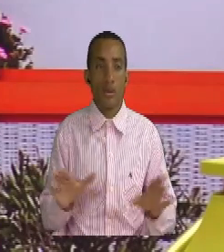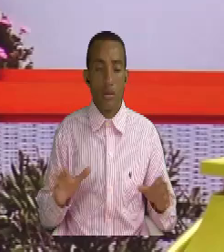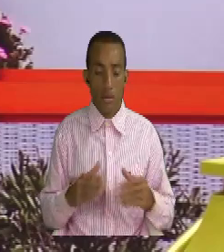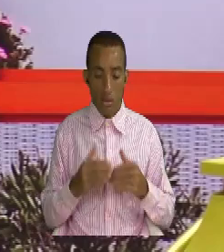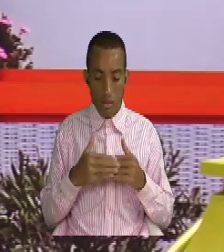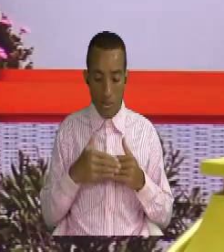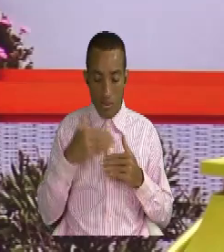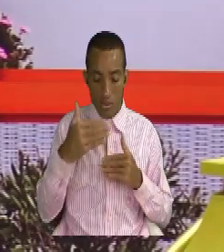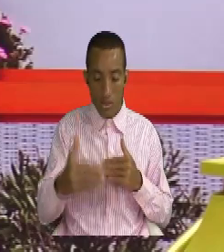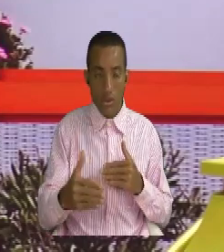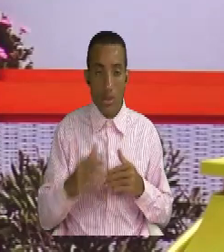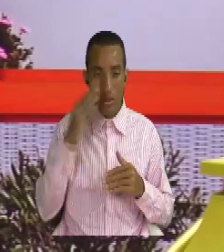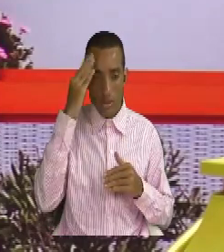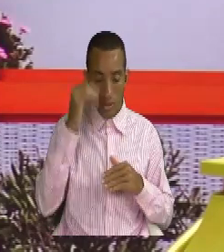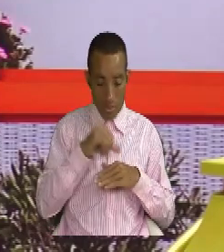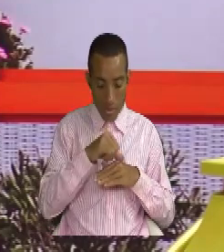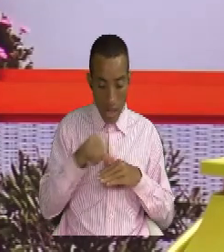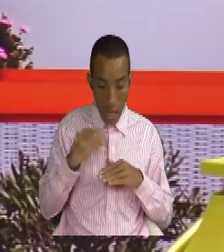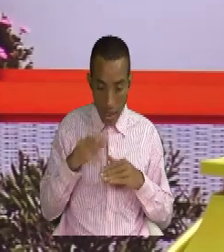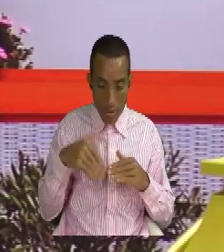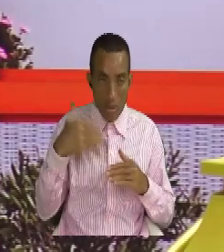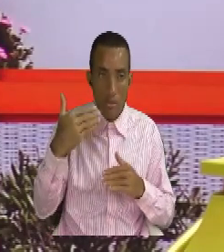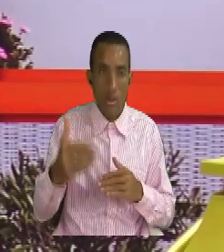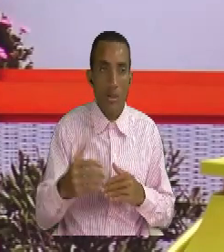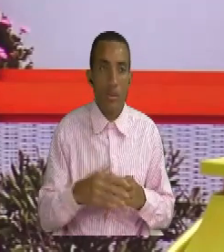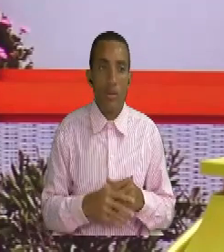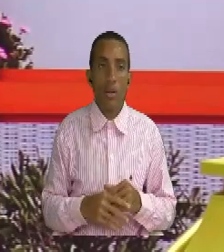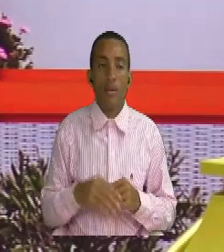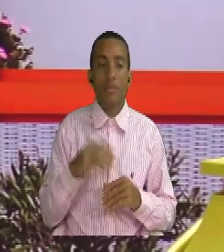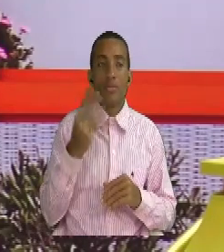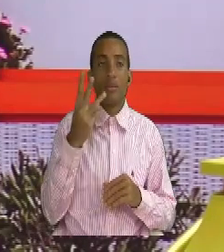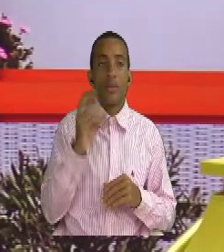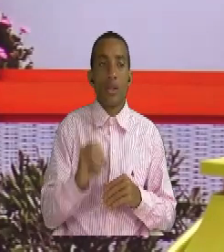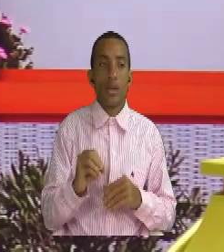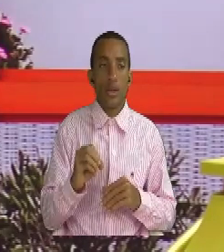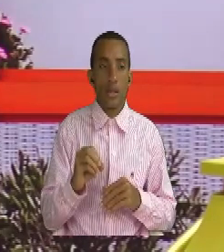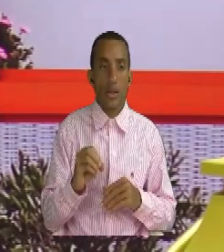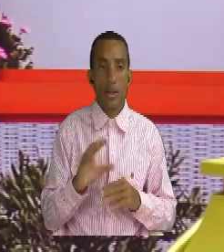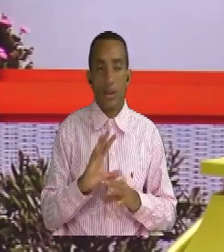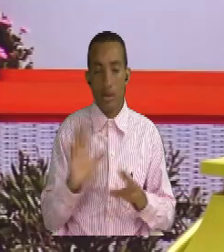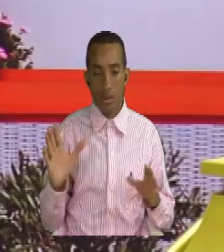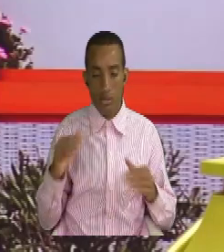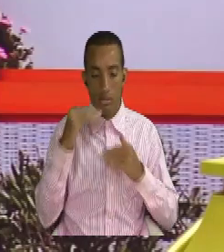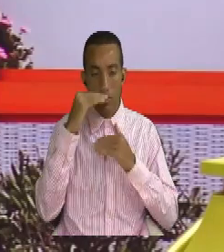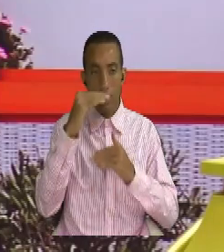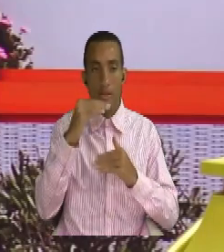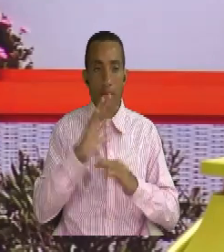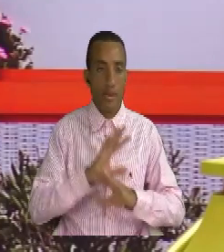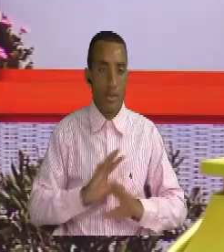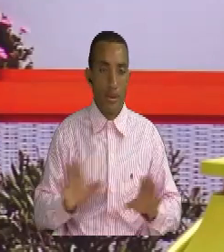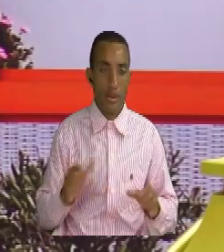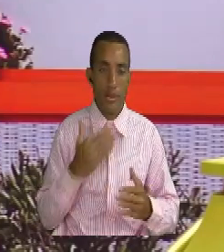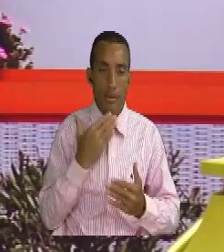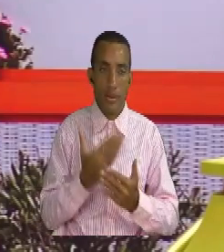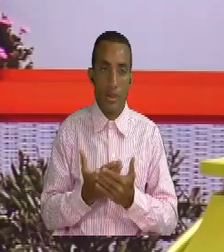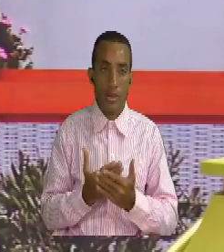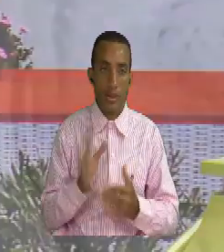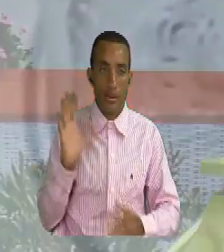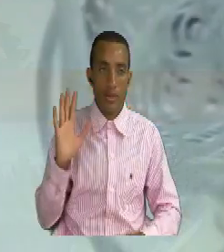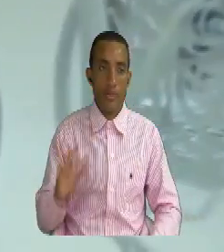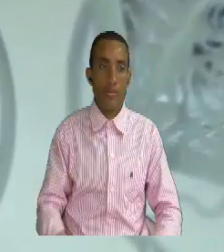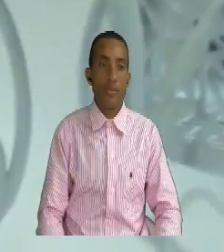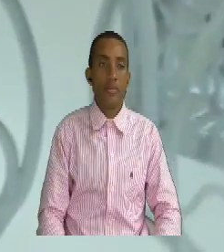posoperatorios. Entonces, ya saben, televidentes, la pregunta es, 30 días por mínimo debe durar un posoperatorio. Muchas gracias, hasta luego.